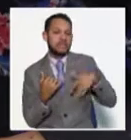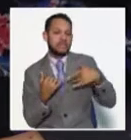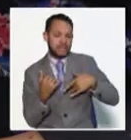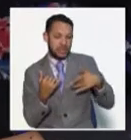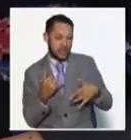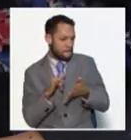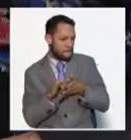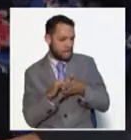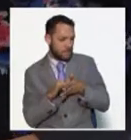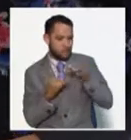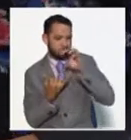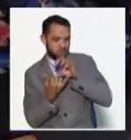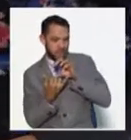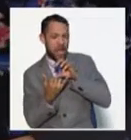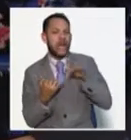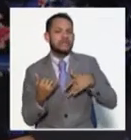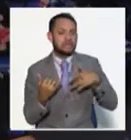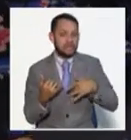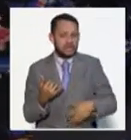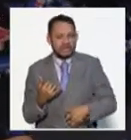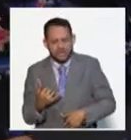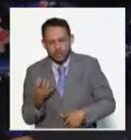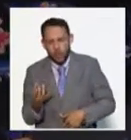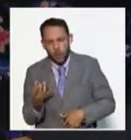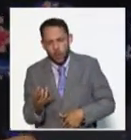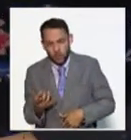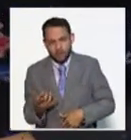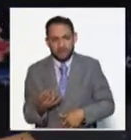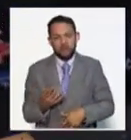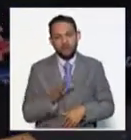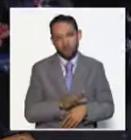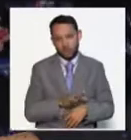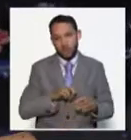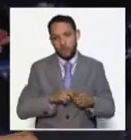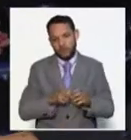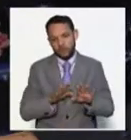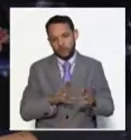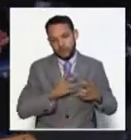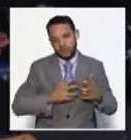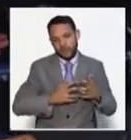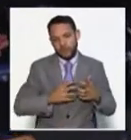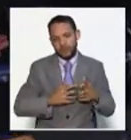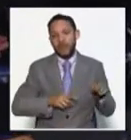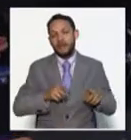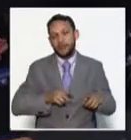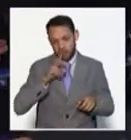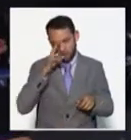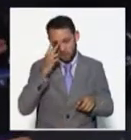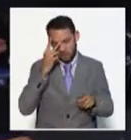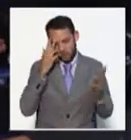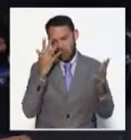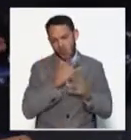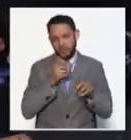presentarse en la vejiga que podemos confundir con síntomas ginecológicos pero realmente son de otro órgano y como también el colon en su